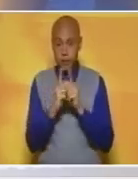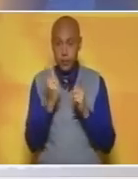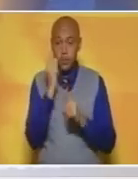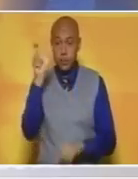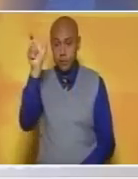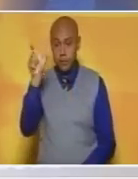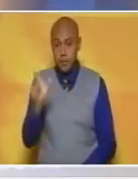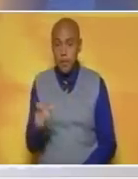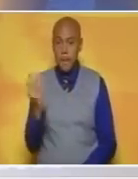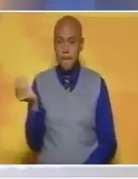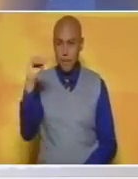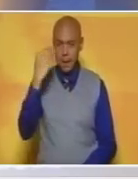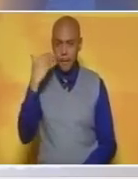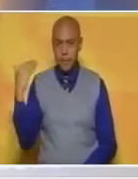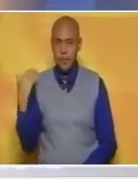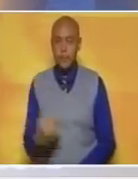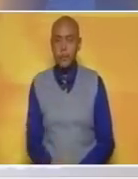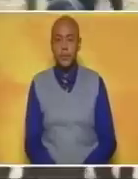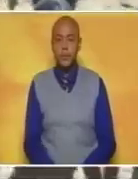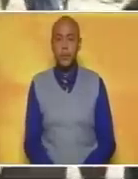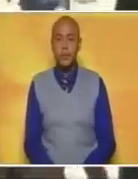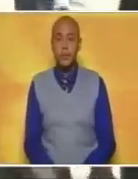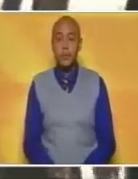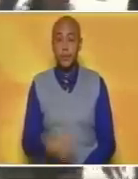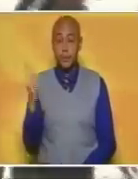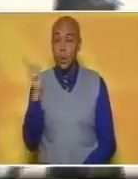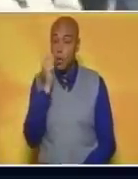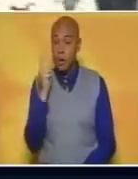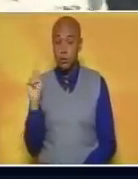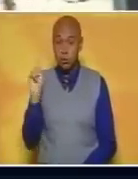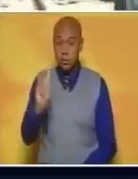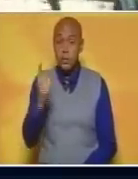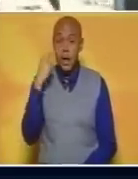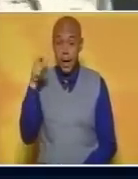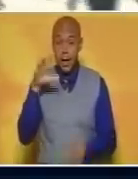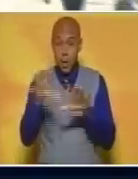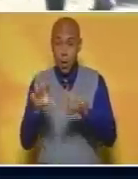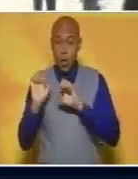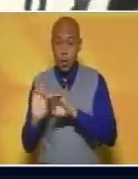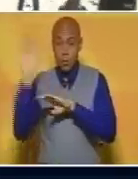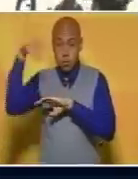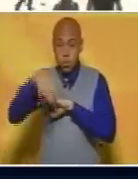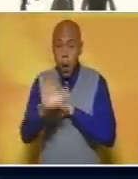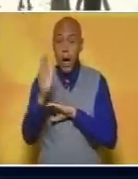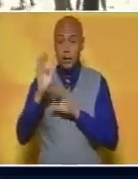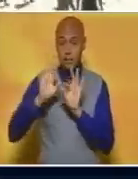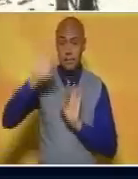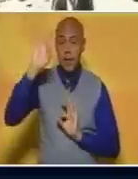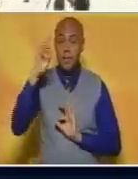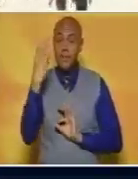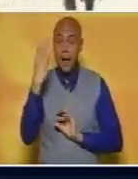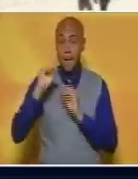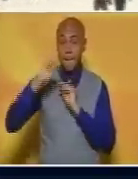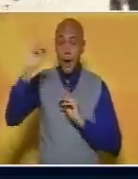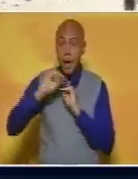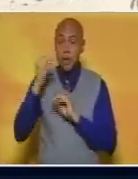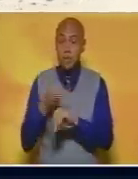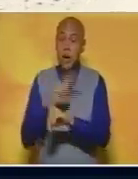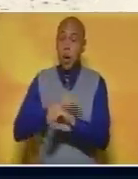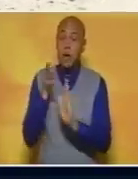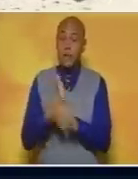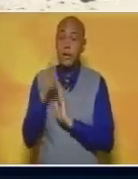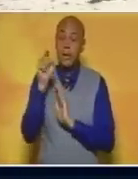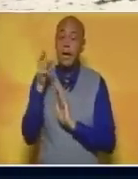Orlefran Amaya nos amplía la información. García aseguró que el oleaje ha alcanzado hasta los 3 metros en la zona oeste de la región y